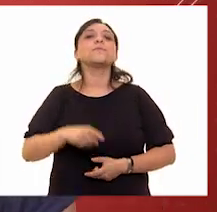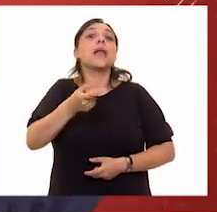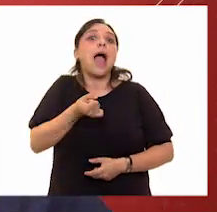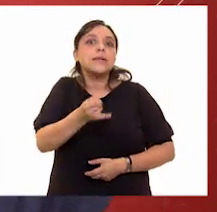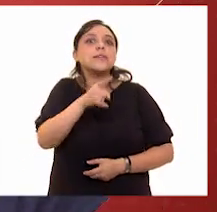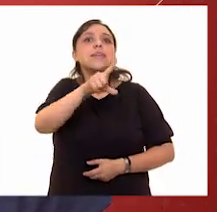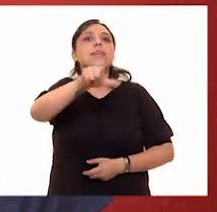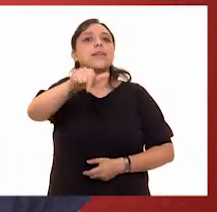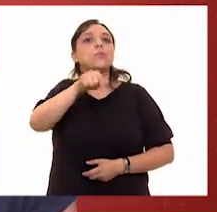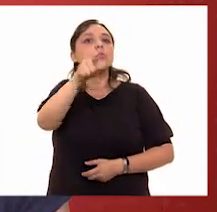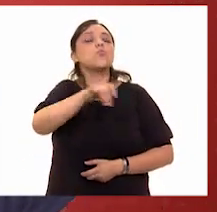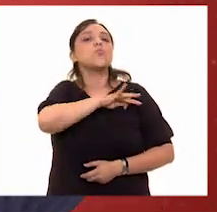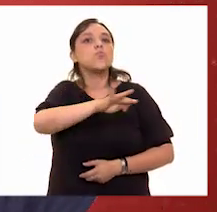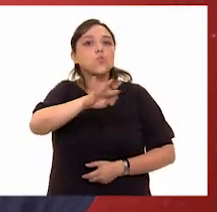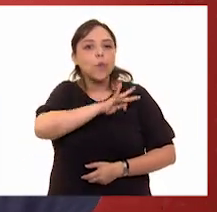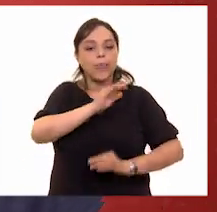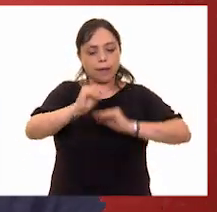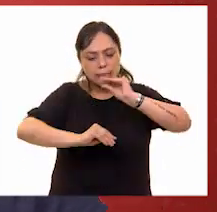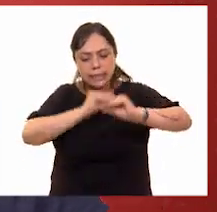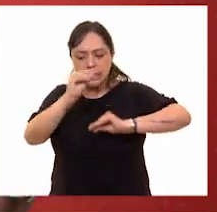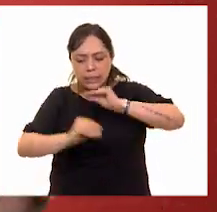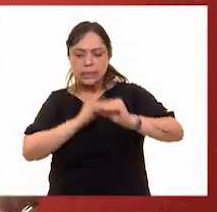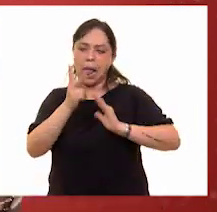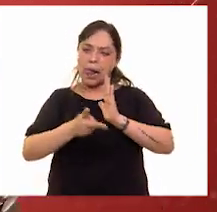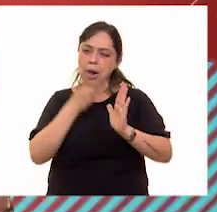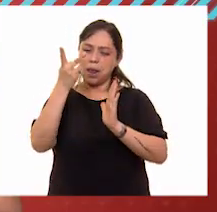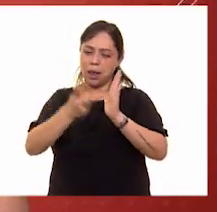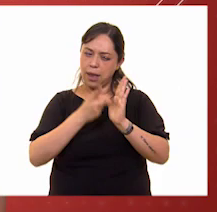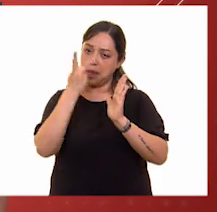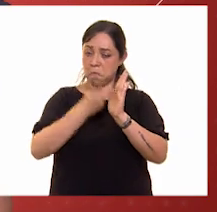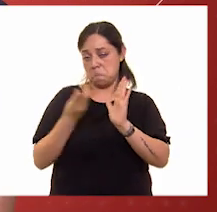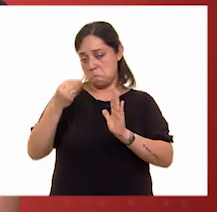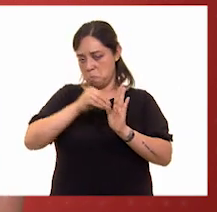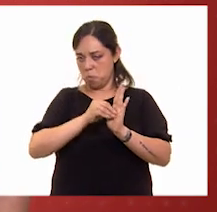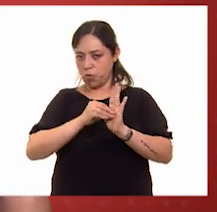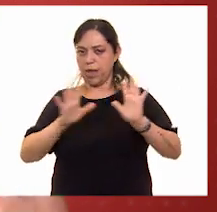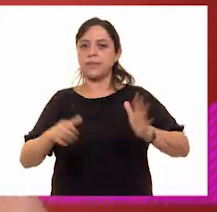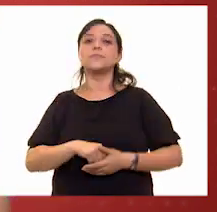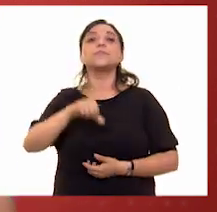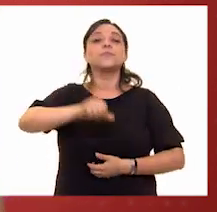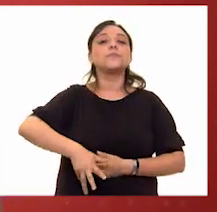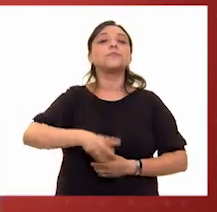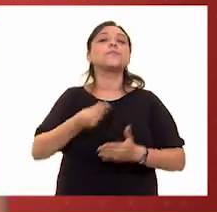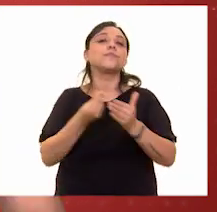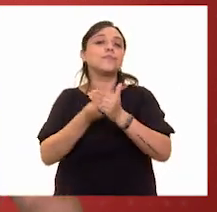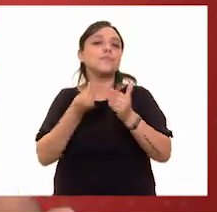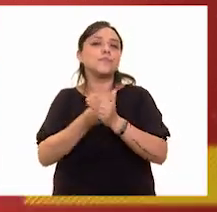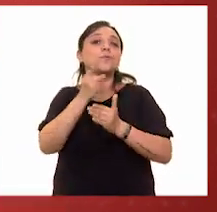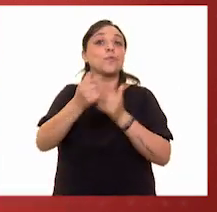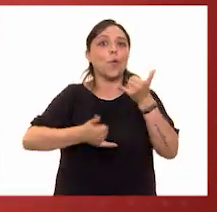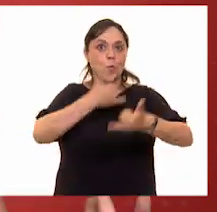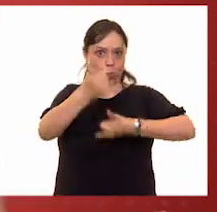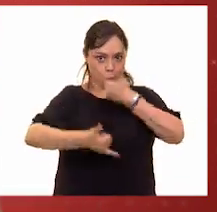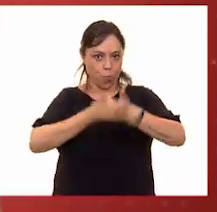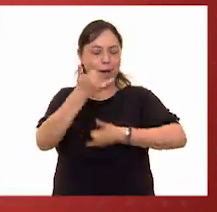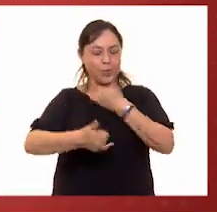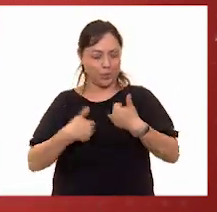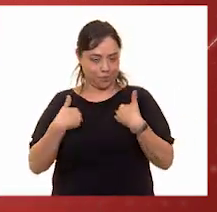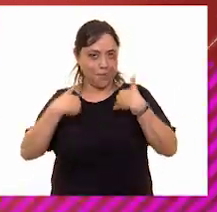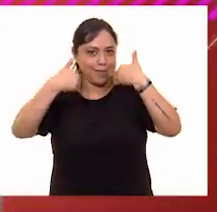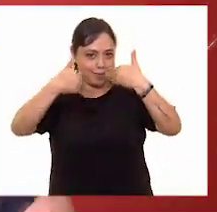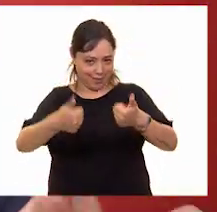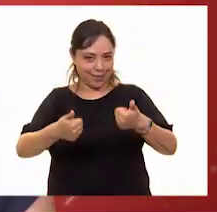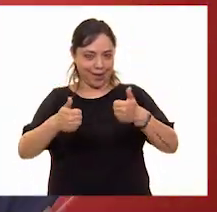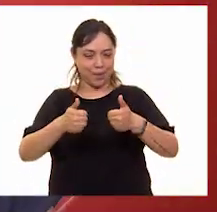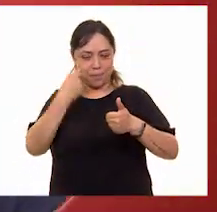logres programar un conjunto de instrucciones repetidas. En esta lección podrán utilizar un divertido juego para comprender de mejor forma